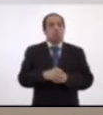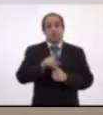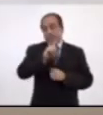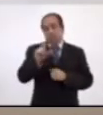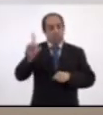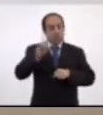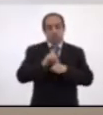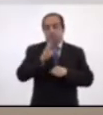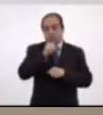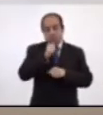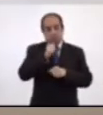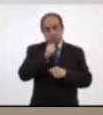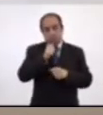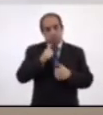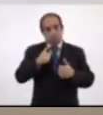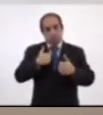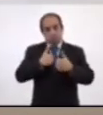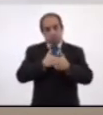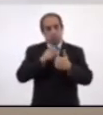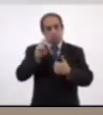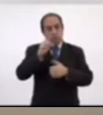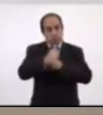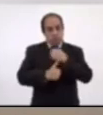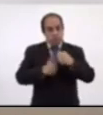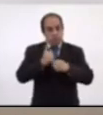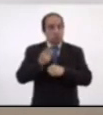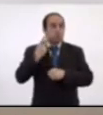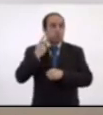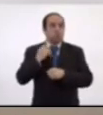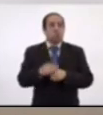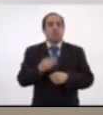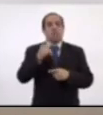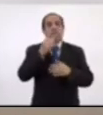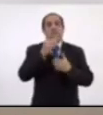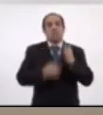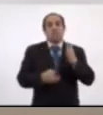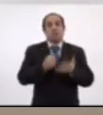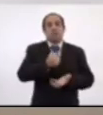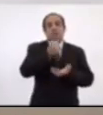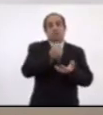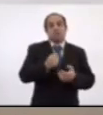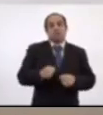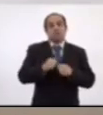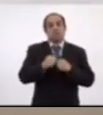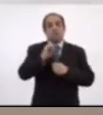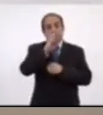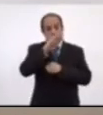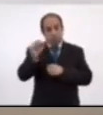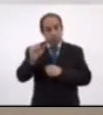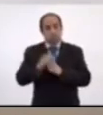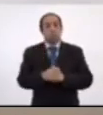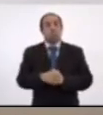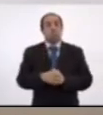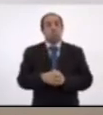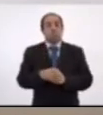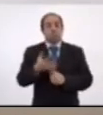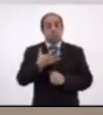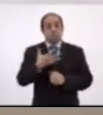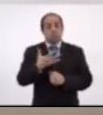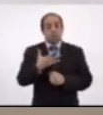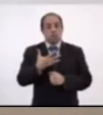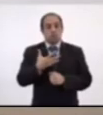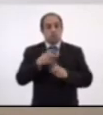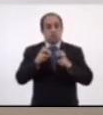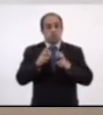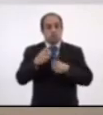días se recupera 30 años de política de desinversión del Seguro Social, pues que tomaban decisiones más bien